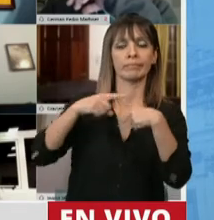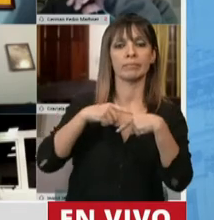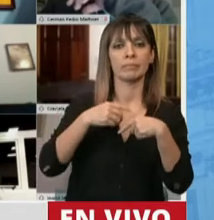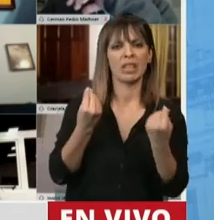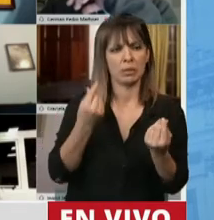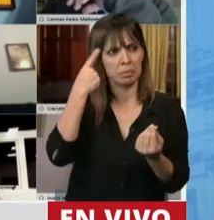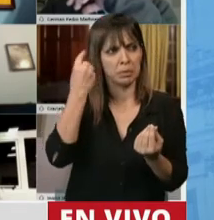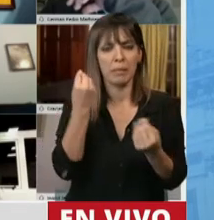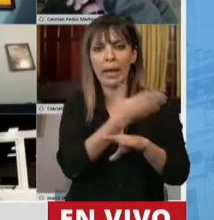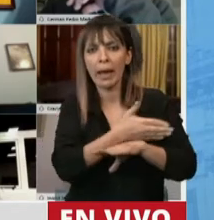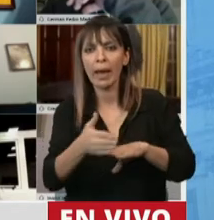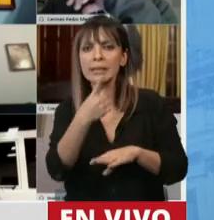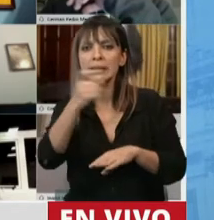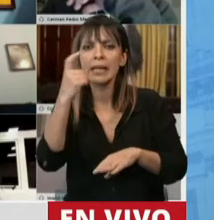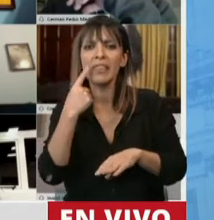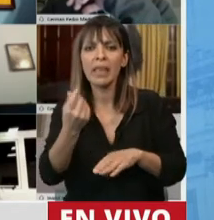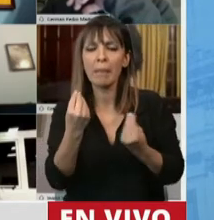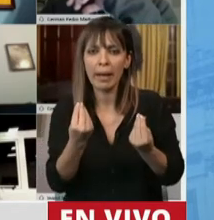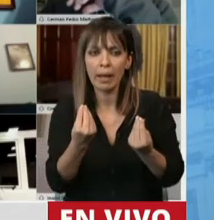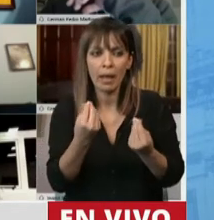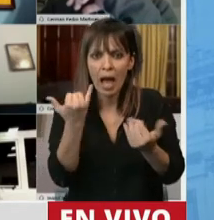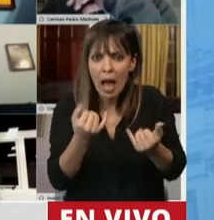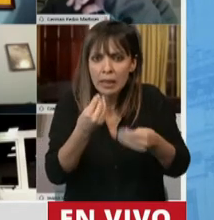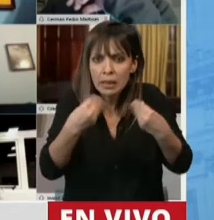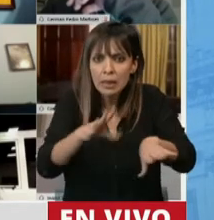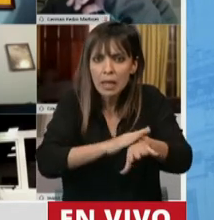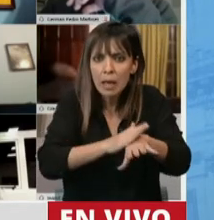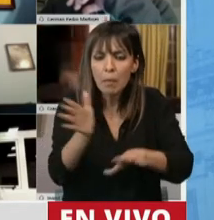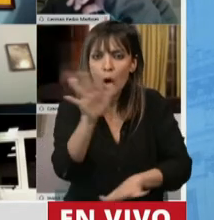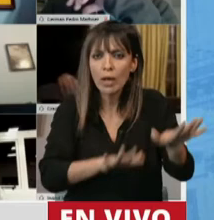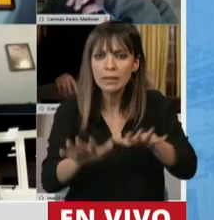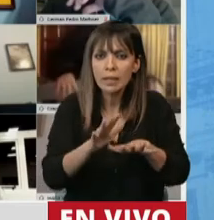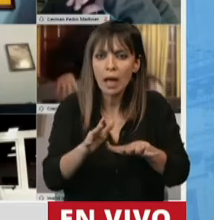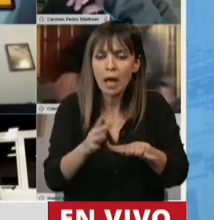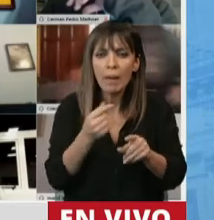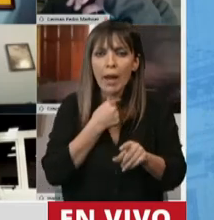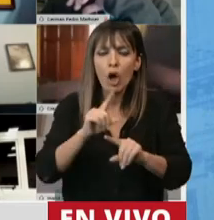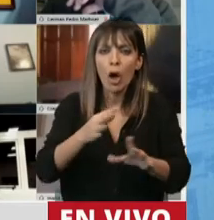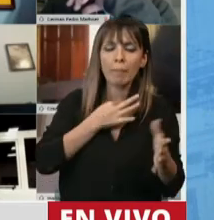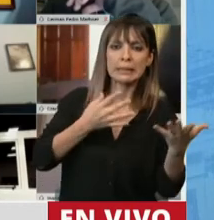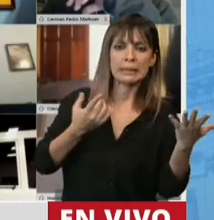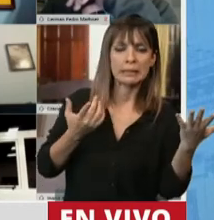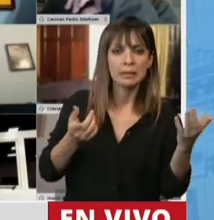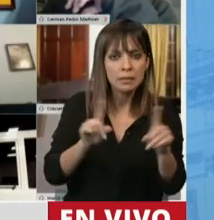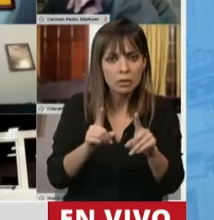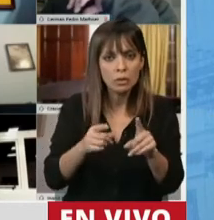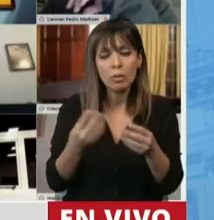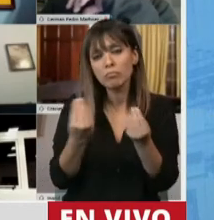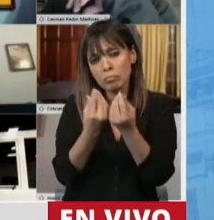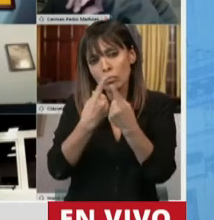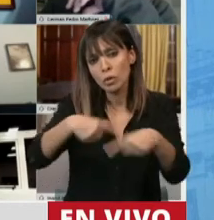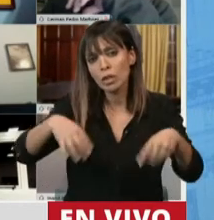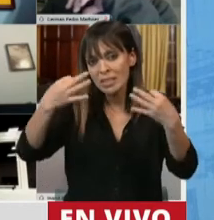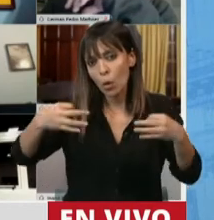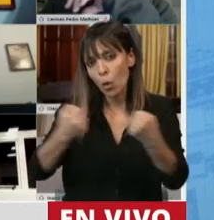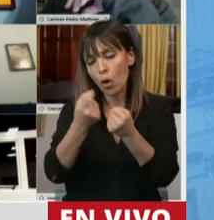100 días de cuarentena si no fue para organizar el sistema de salud y evitar su colapso? Por eso seguramente en muchas cosas no estaremos de acuerdo,